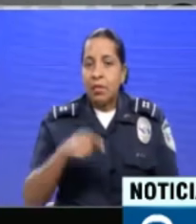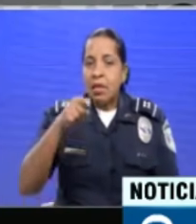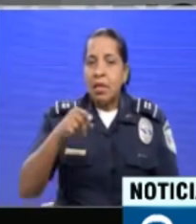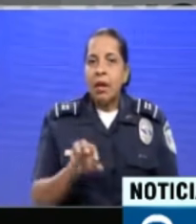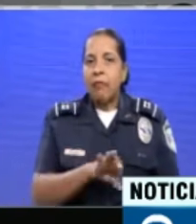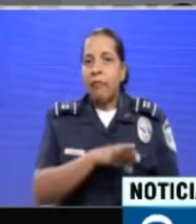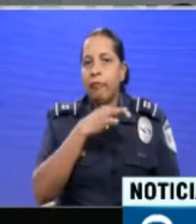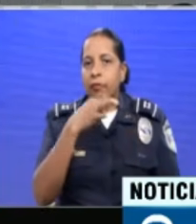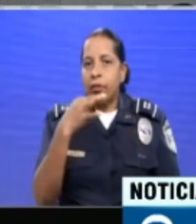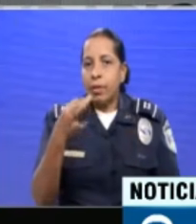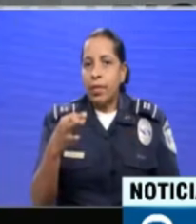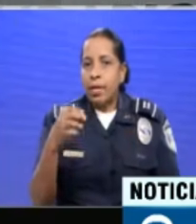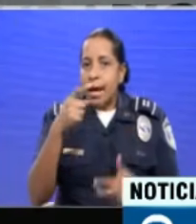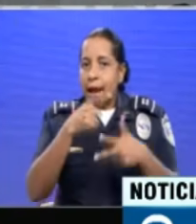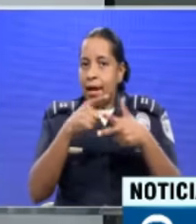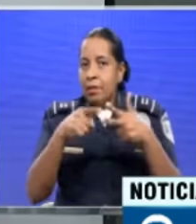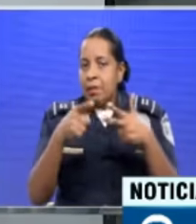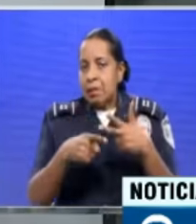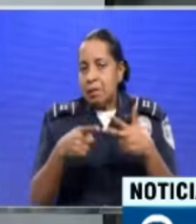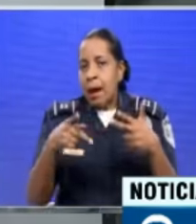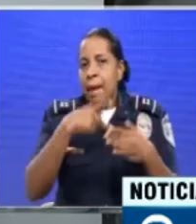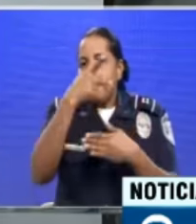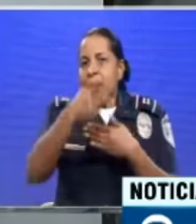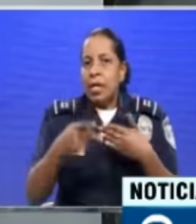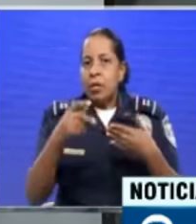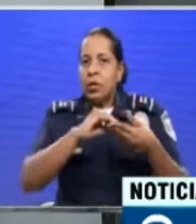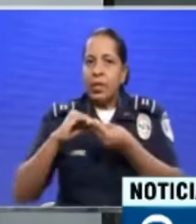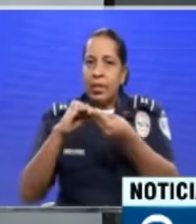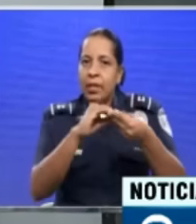De esta manera se activa la tercera etapa del Plan Panamá